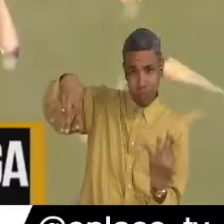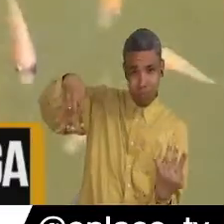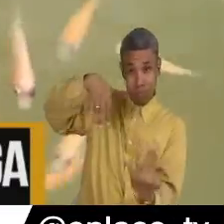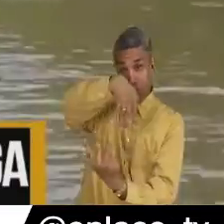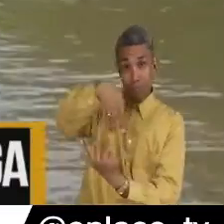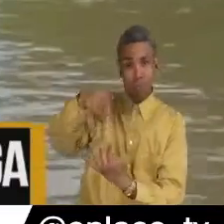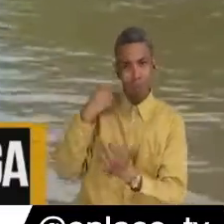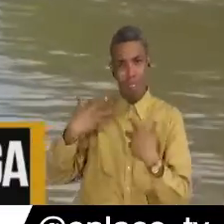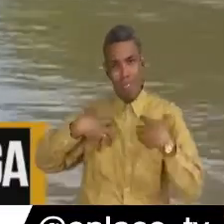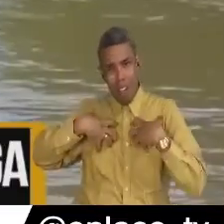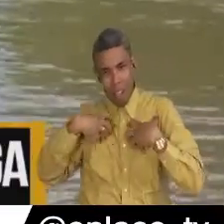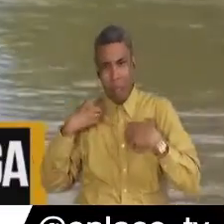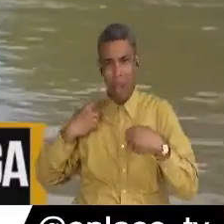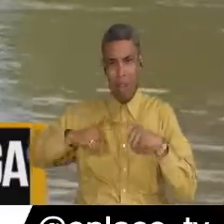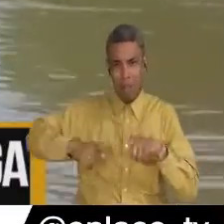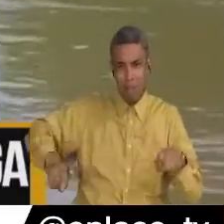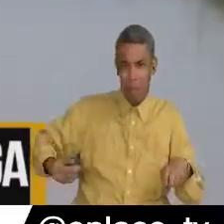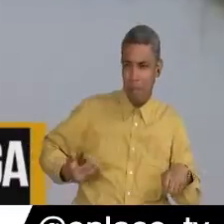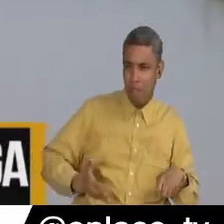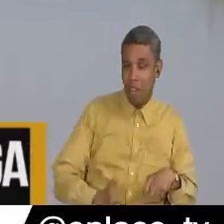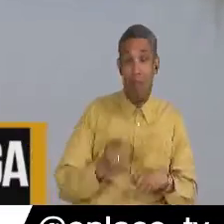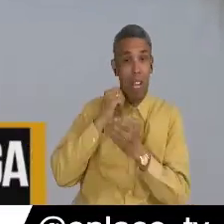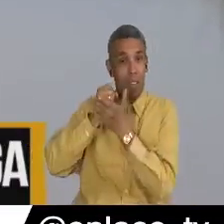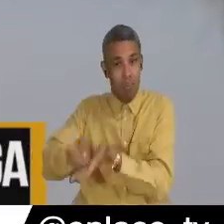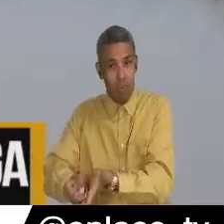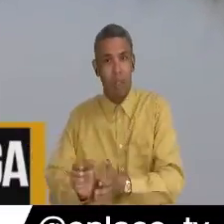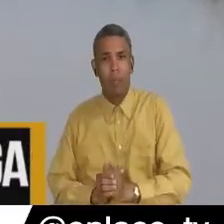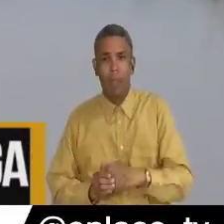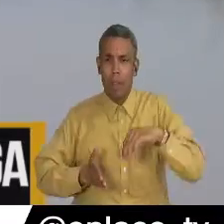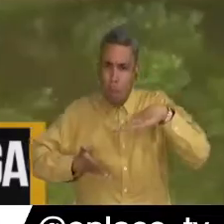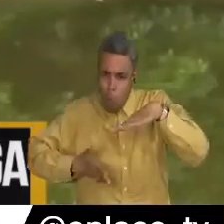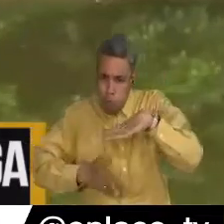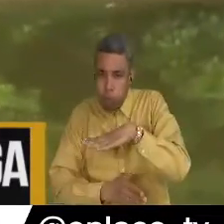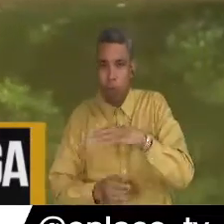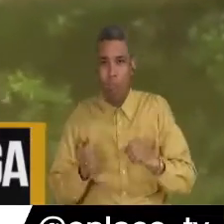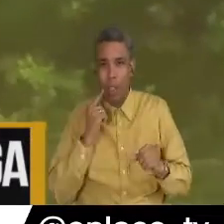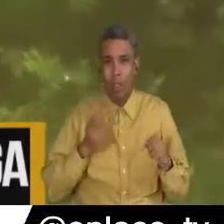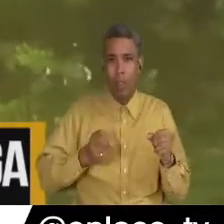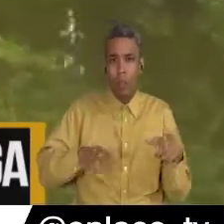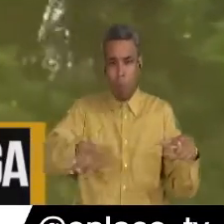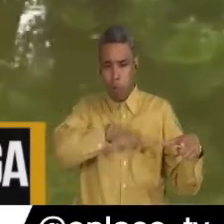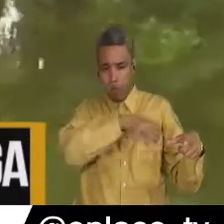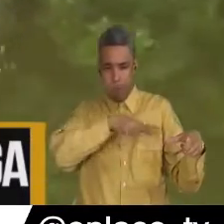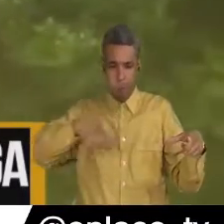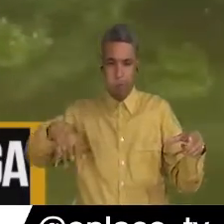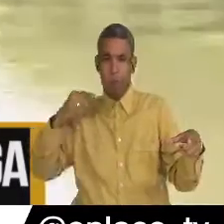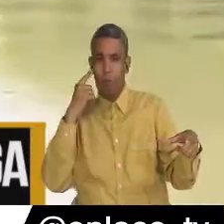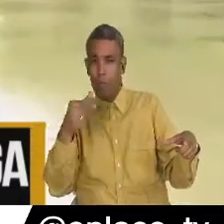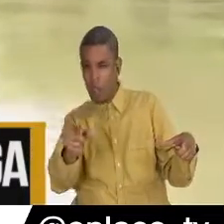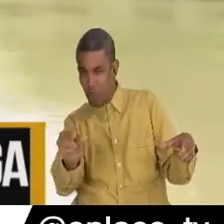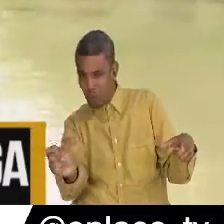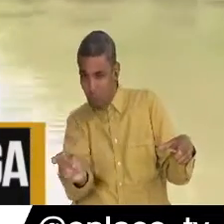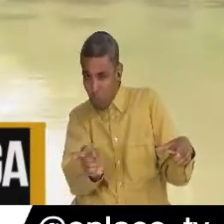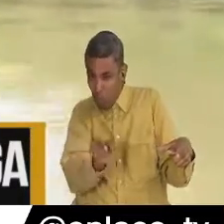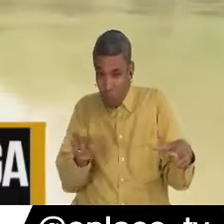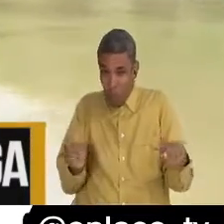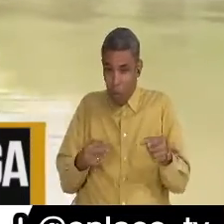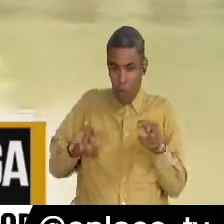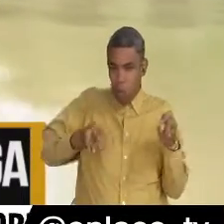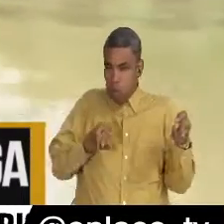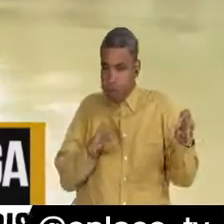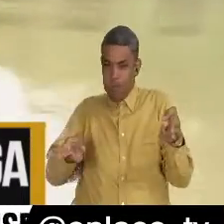reproductiva de los peces, garantizar las condiciones del agua y regular los caudales en la ciénaga El Llanito del municipio de Barranca Bermeja. Los posibles